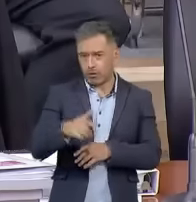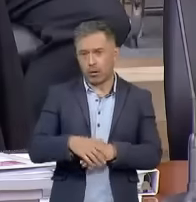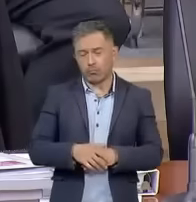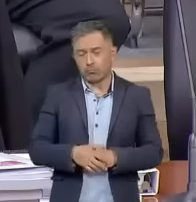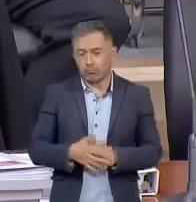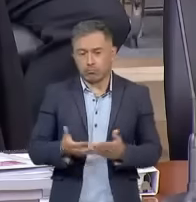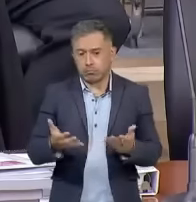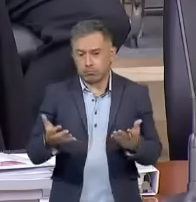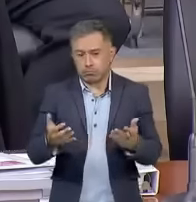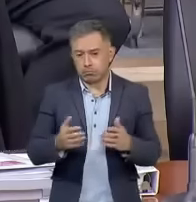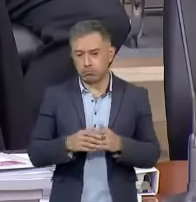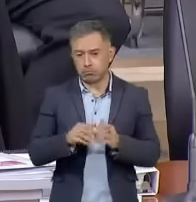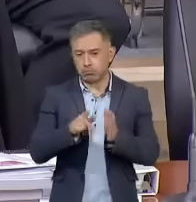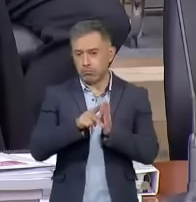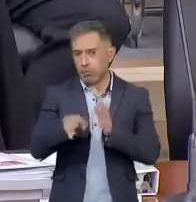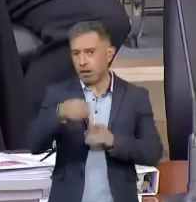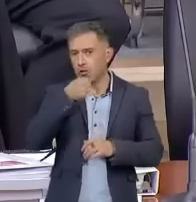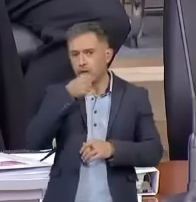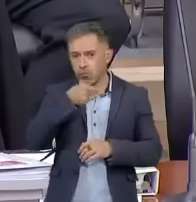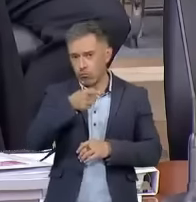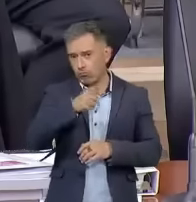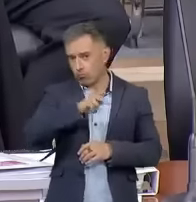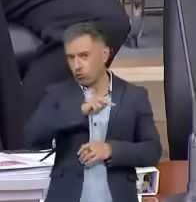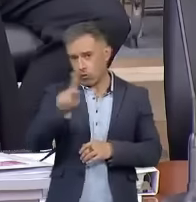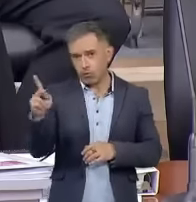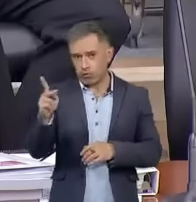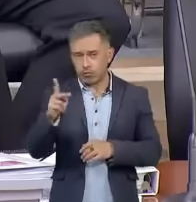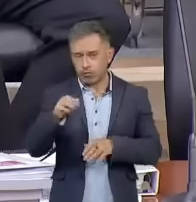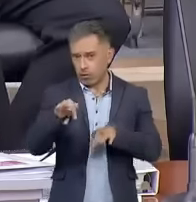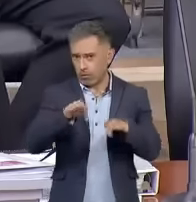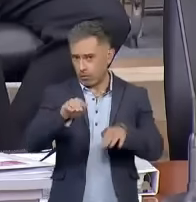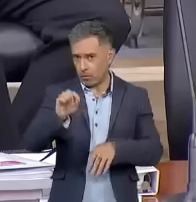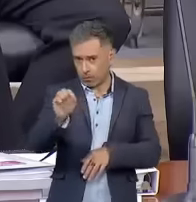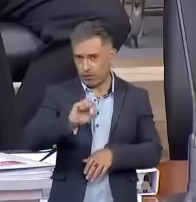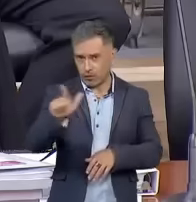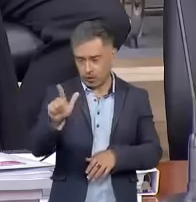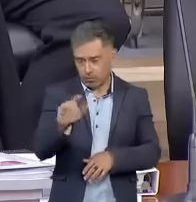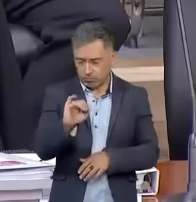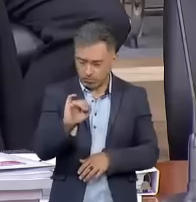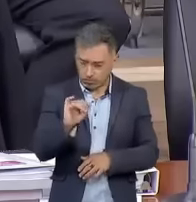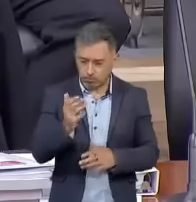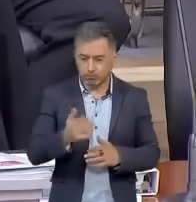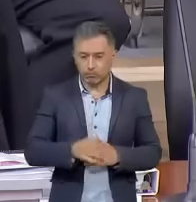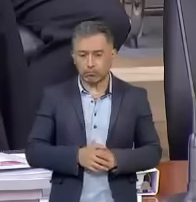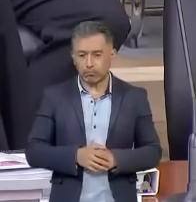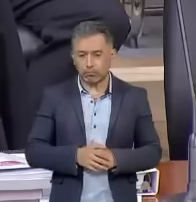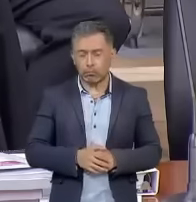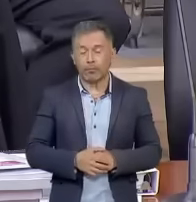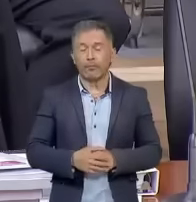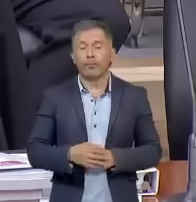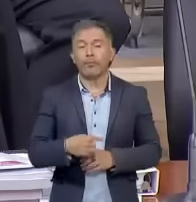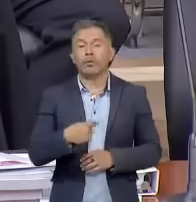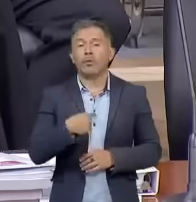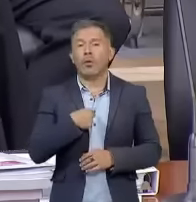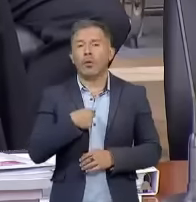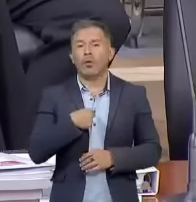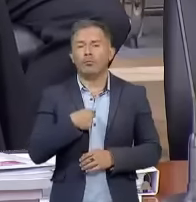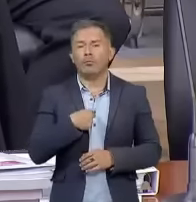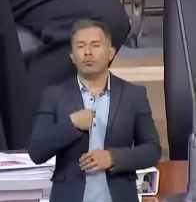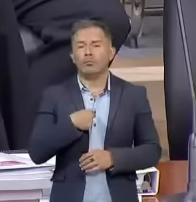dedican al periodismo son profesionales y yo no quiero dejar de